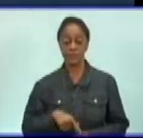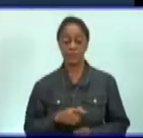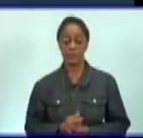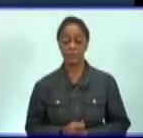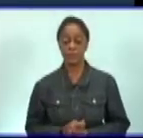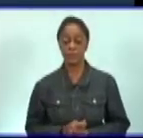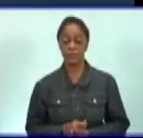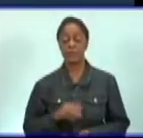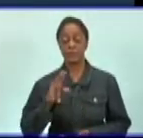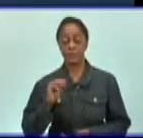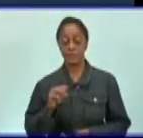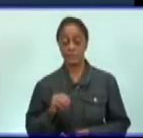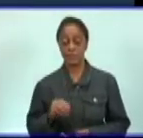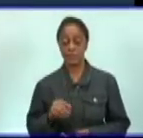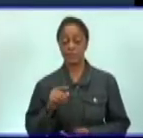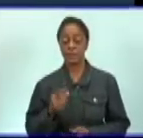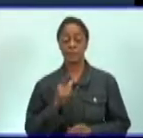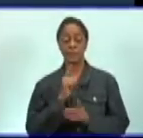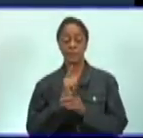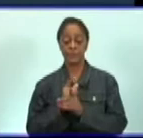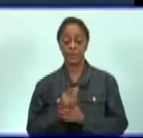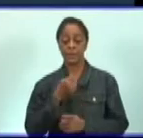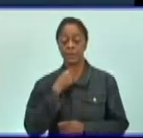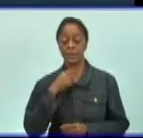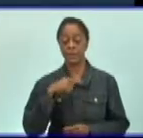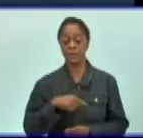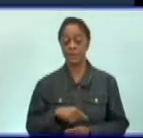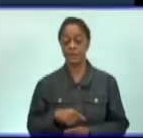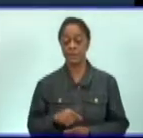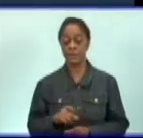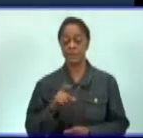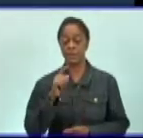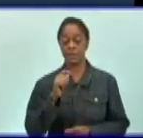Les decía que estamos frente a ejercicios